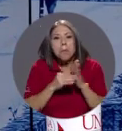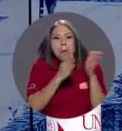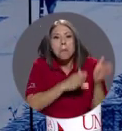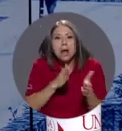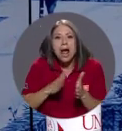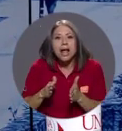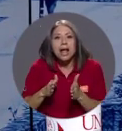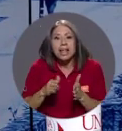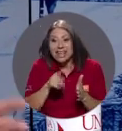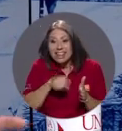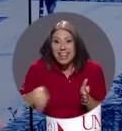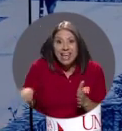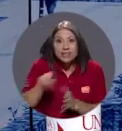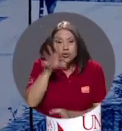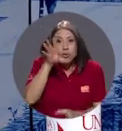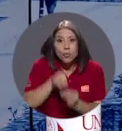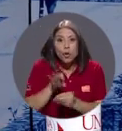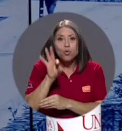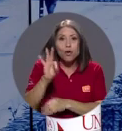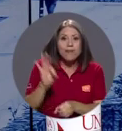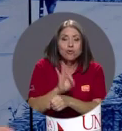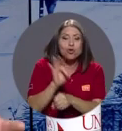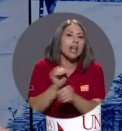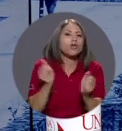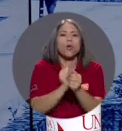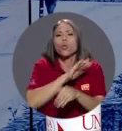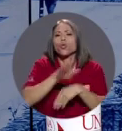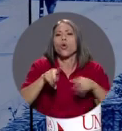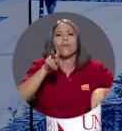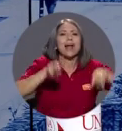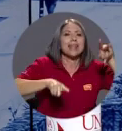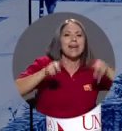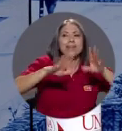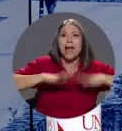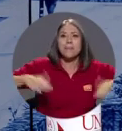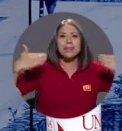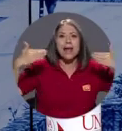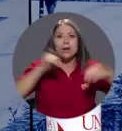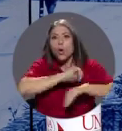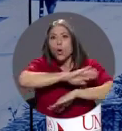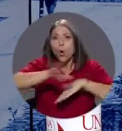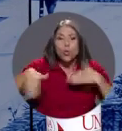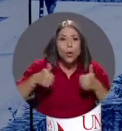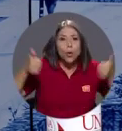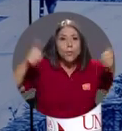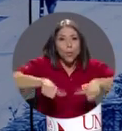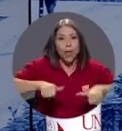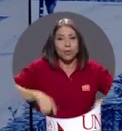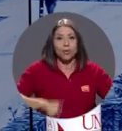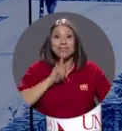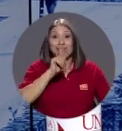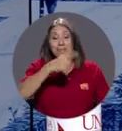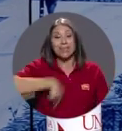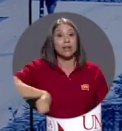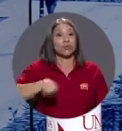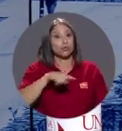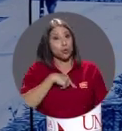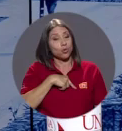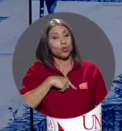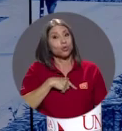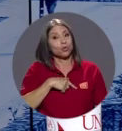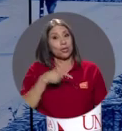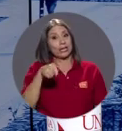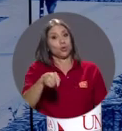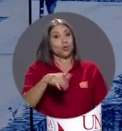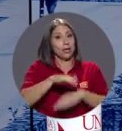plan, y de estos hay 9 funcionando con toda la variable ambiental y con todo aprobado. O sea, somos indicadores que en realidad